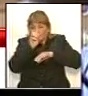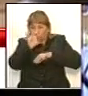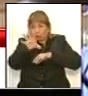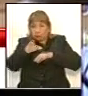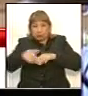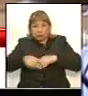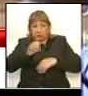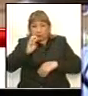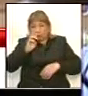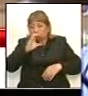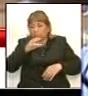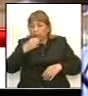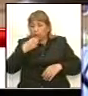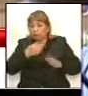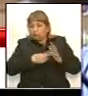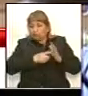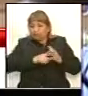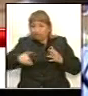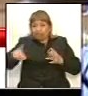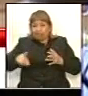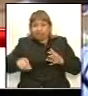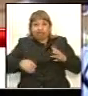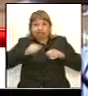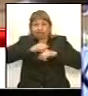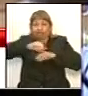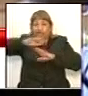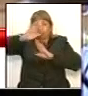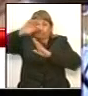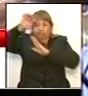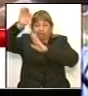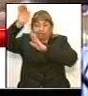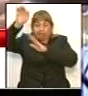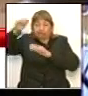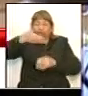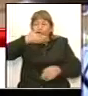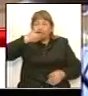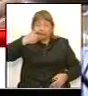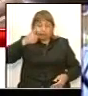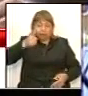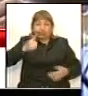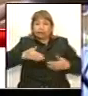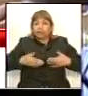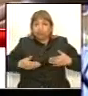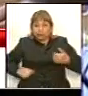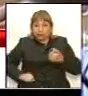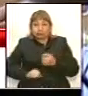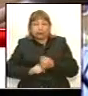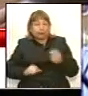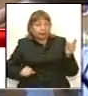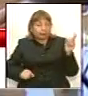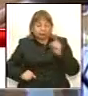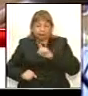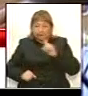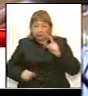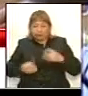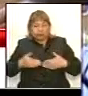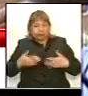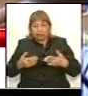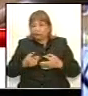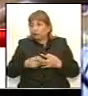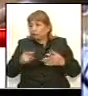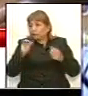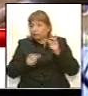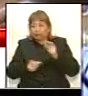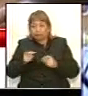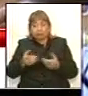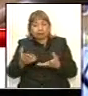escape, y con una salida por el cerro, lo mejor que se pueda, lo más que pueda sostener, porque no va a sacar a toda la gente, y lo sabemos. Pero